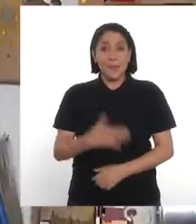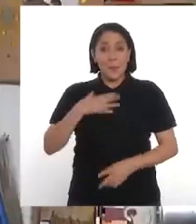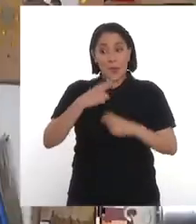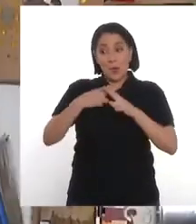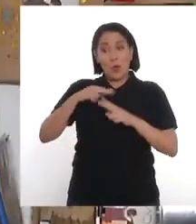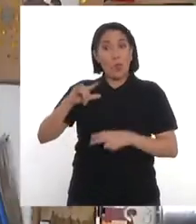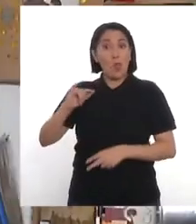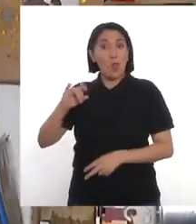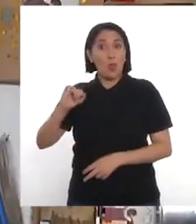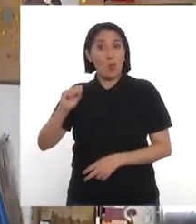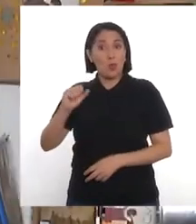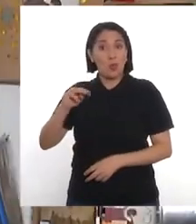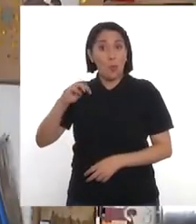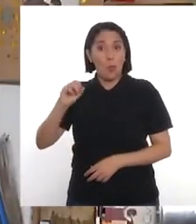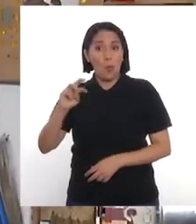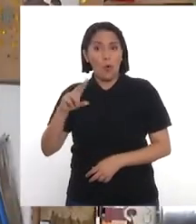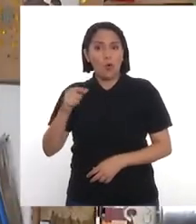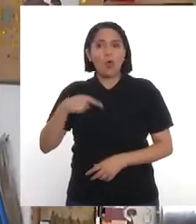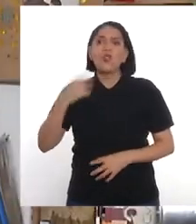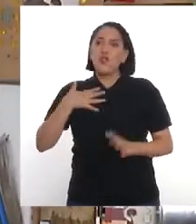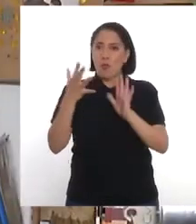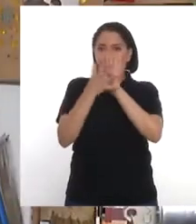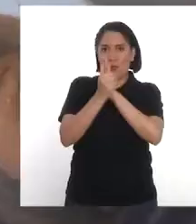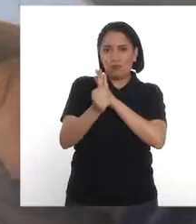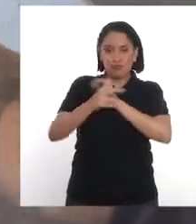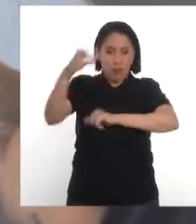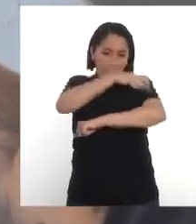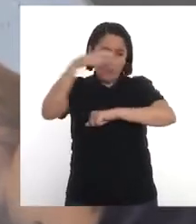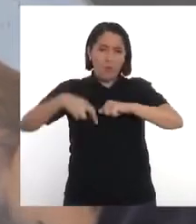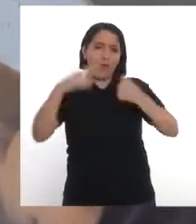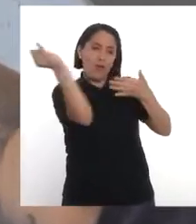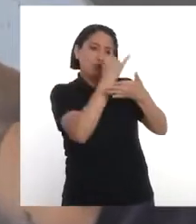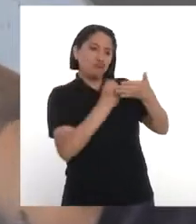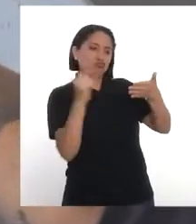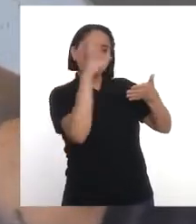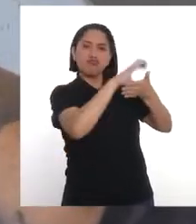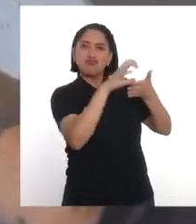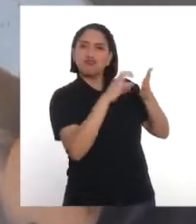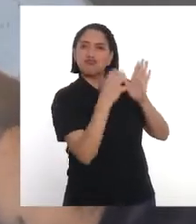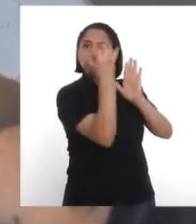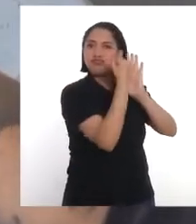Mi nombre es Luis Morocho y me dedico a hacer historietas de manera profesional.